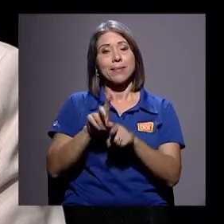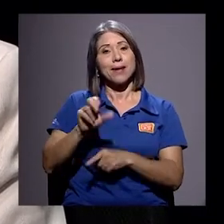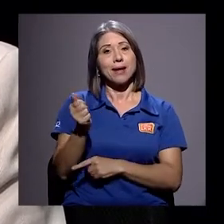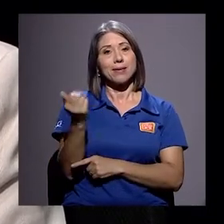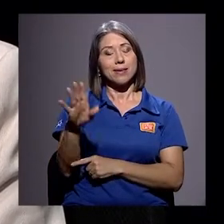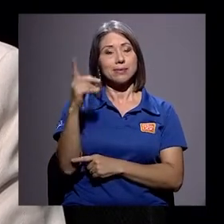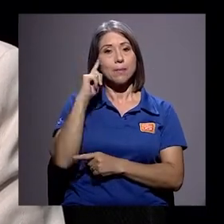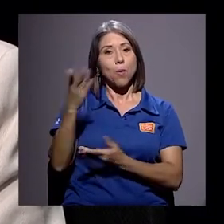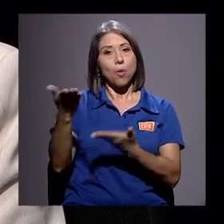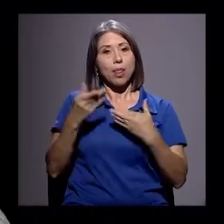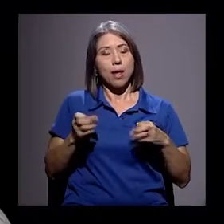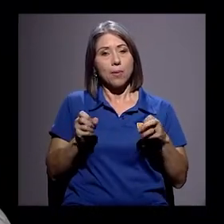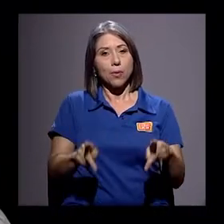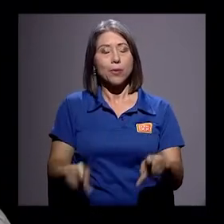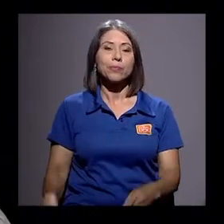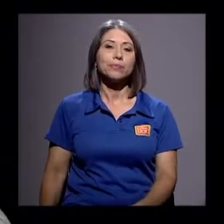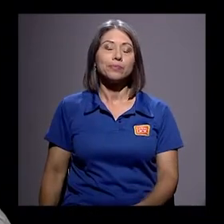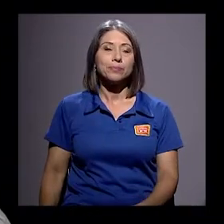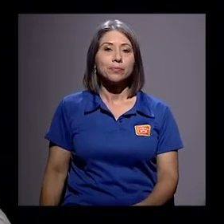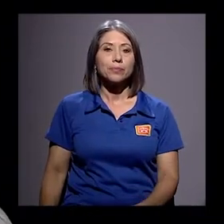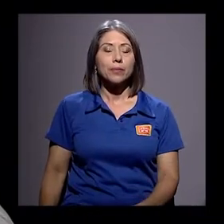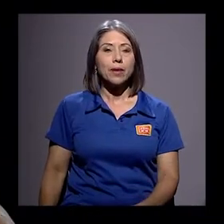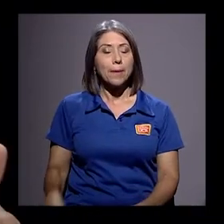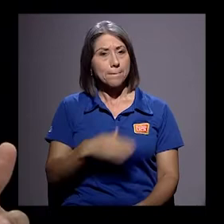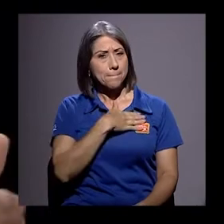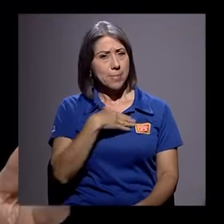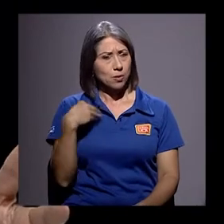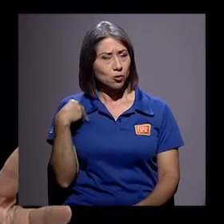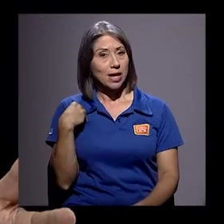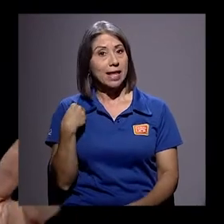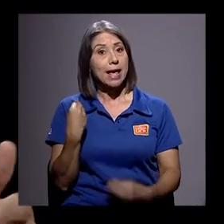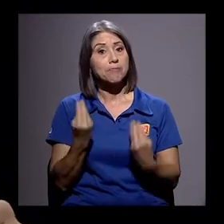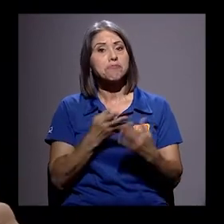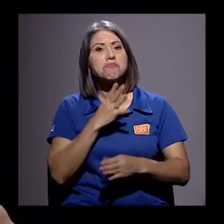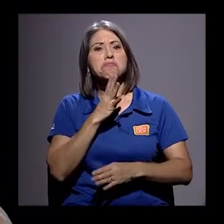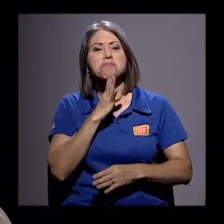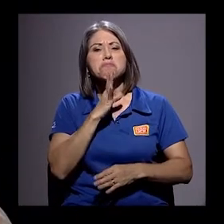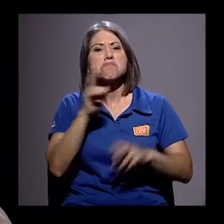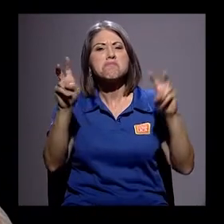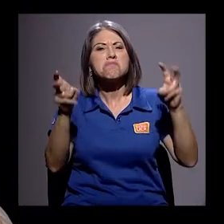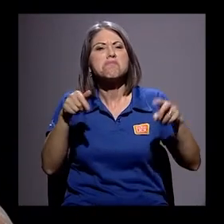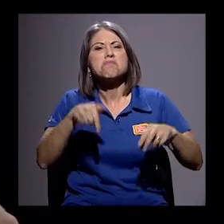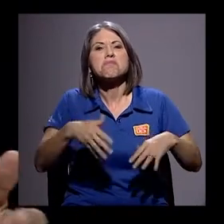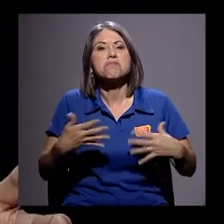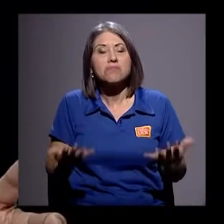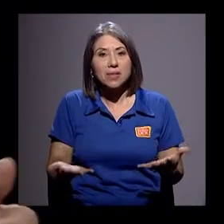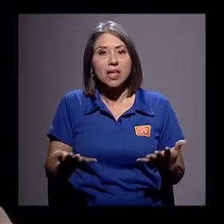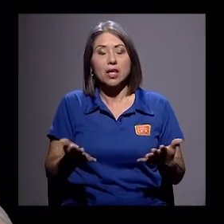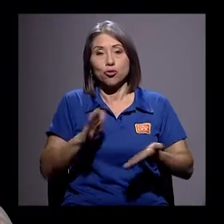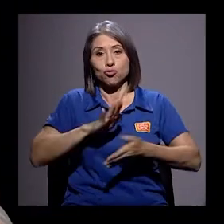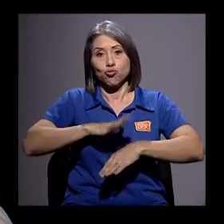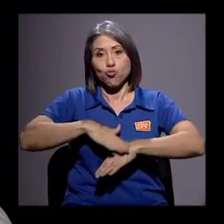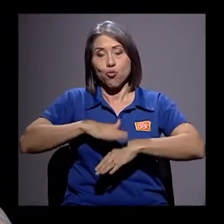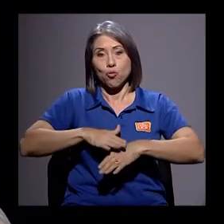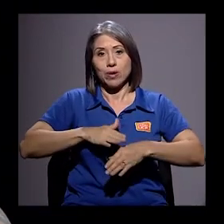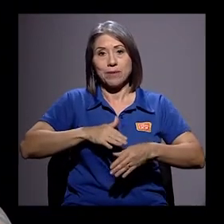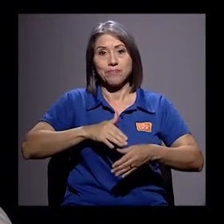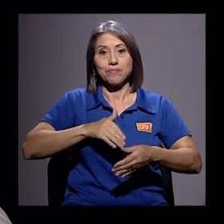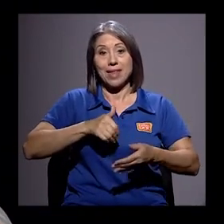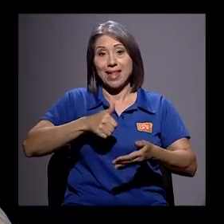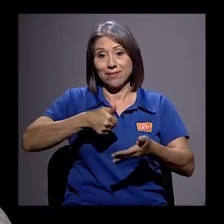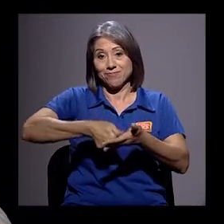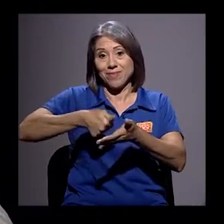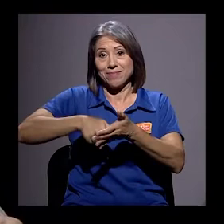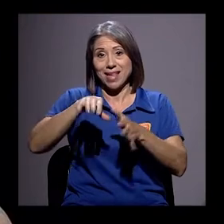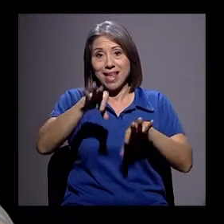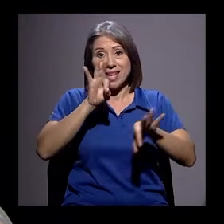quien se aporta en este espacio me gustaría que pongamos en contexto la conversación que vamos a tener hoy es en torno a las elecciones de los diputados